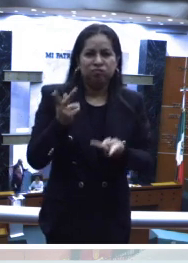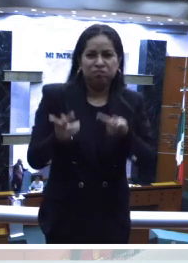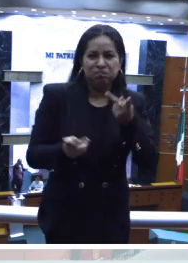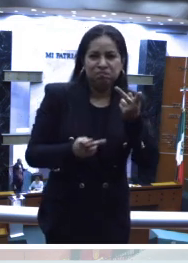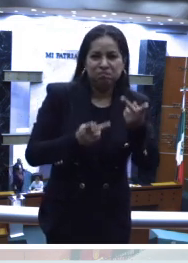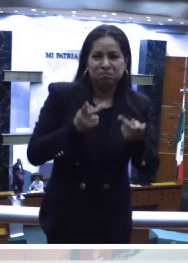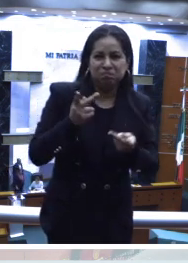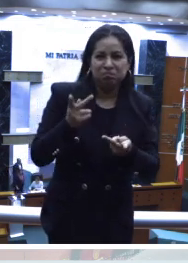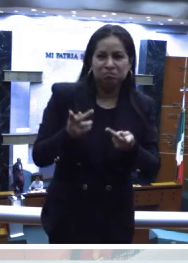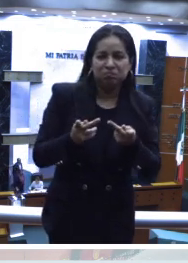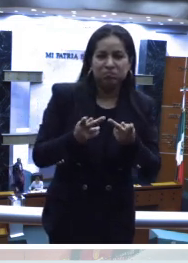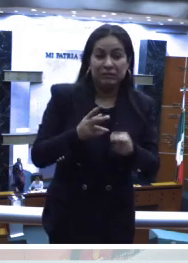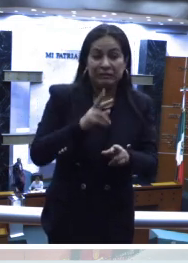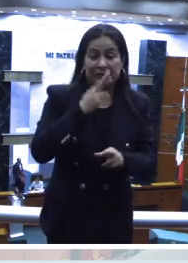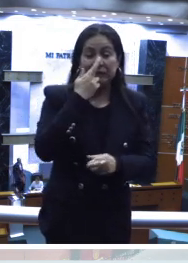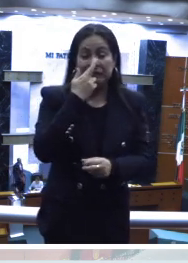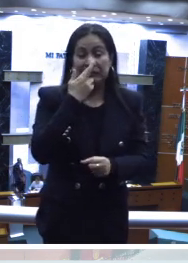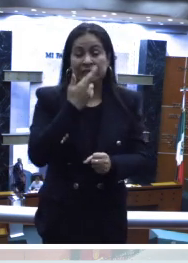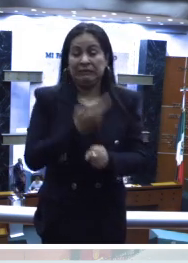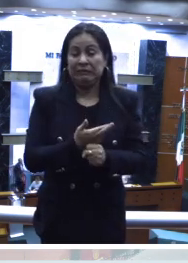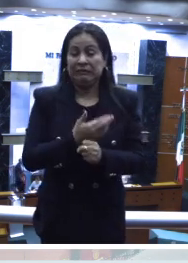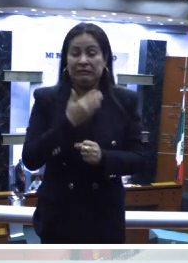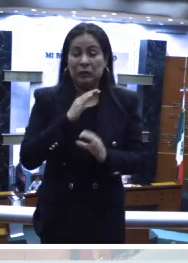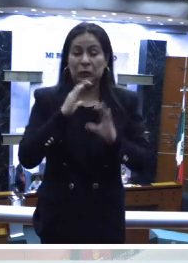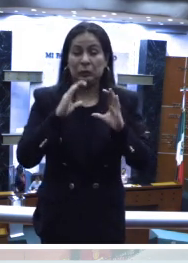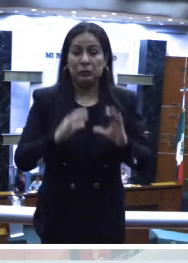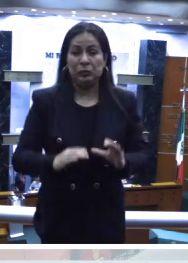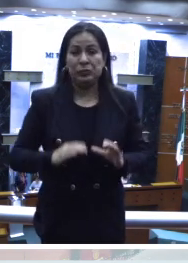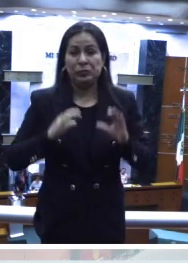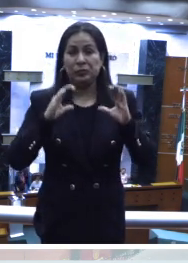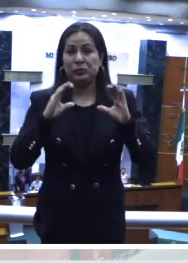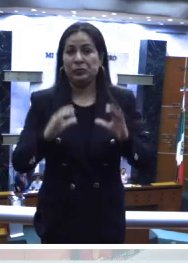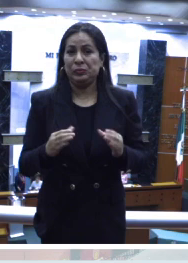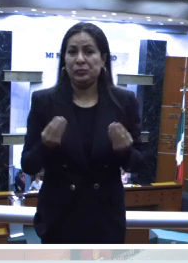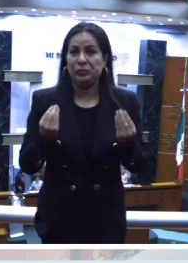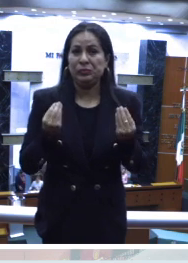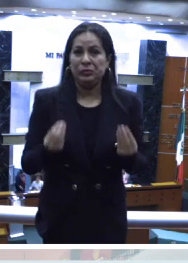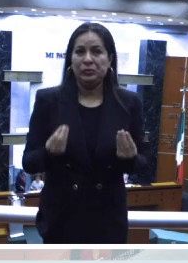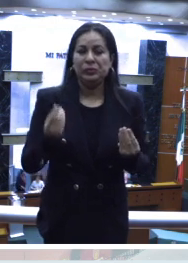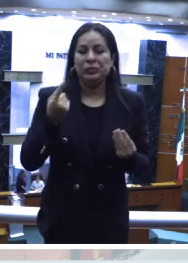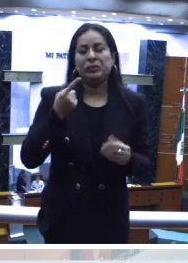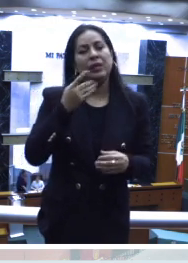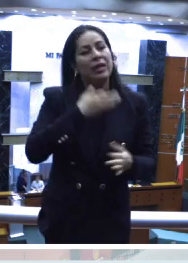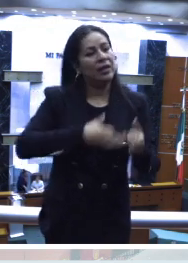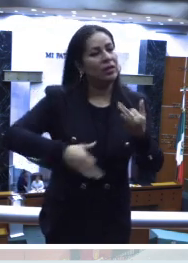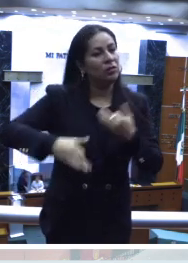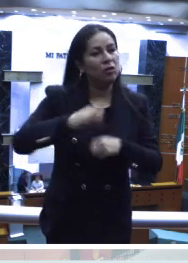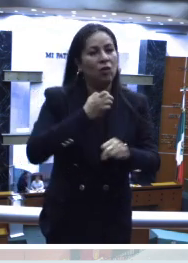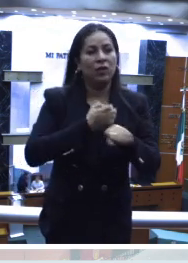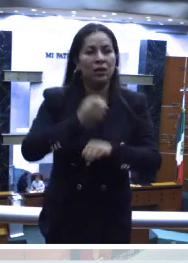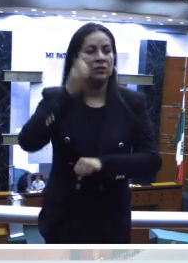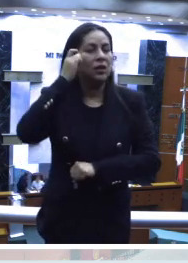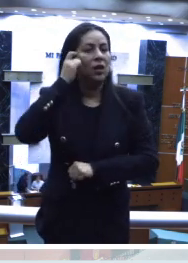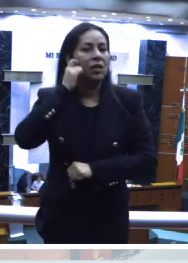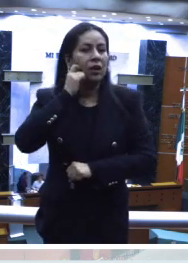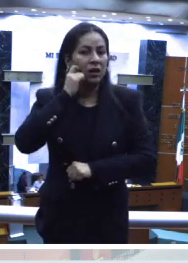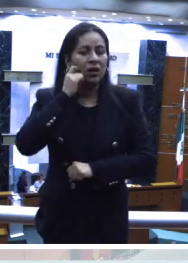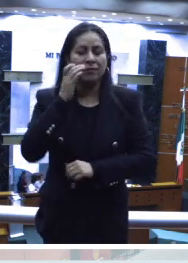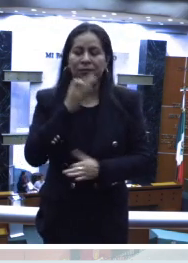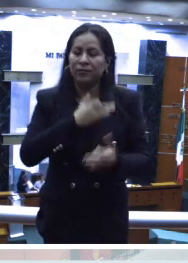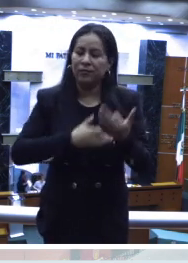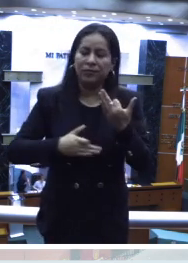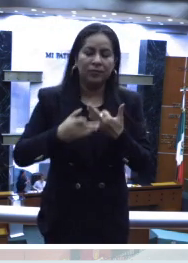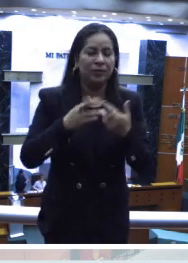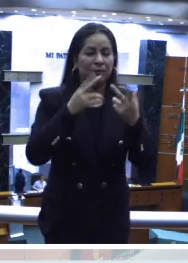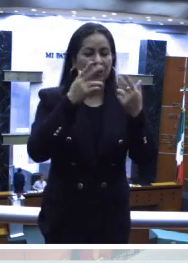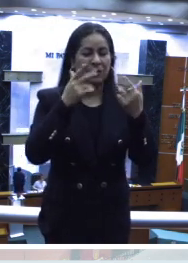manera muy responsable y cuidadosa todo nuestro Estado de Guerrero de todos